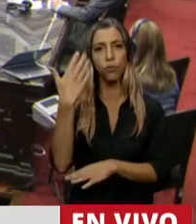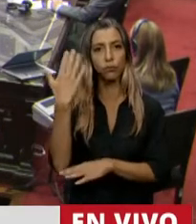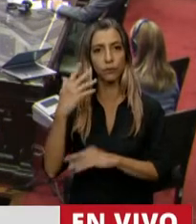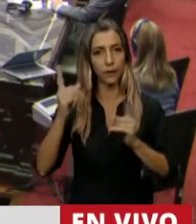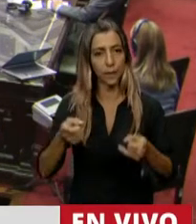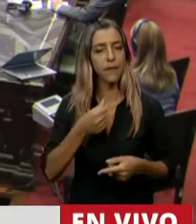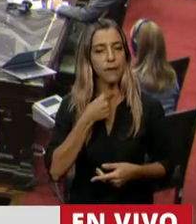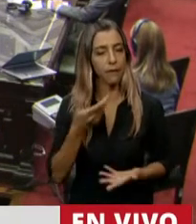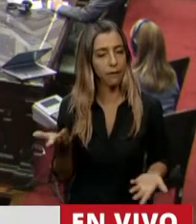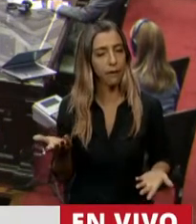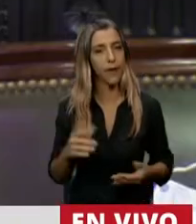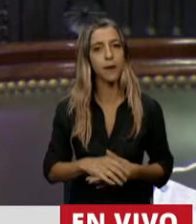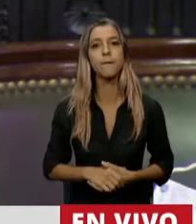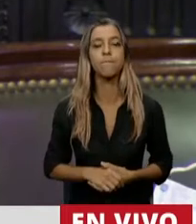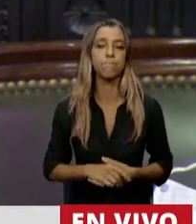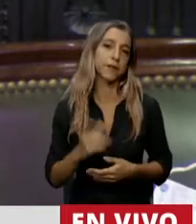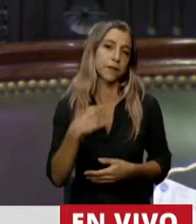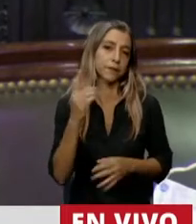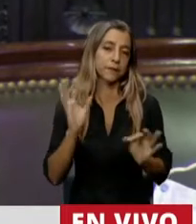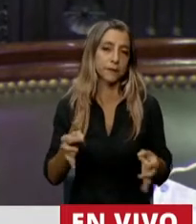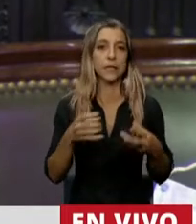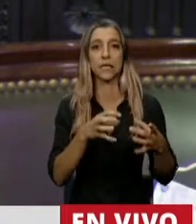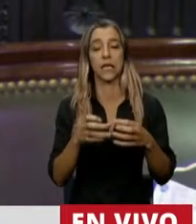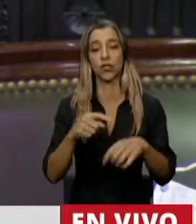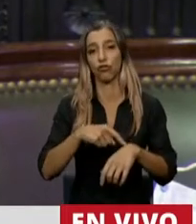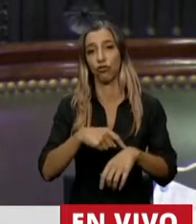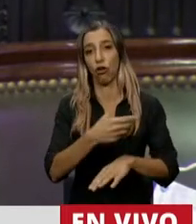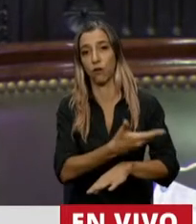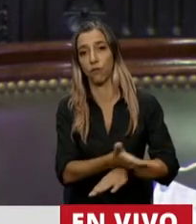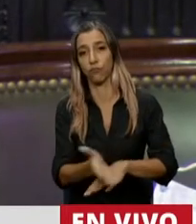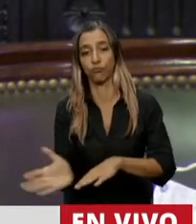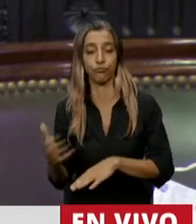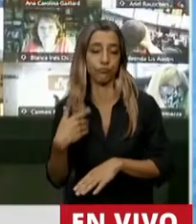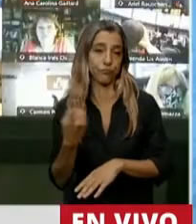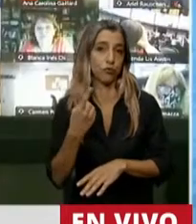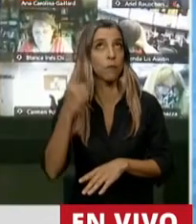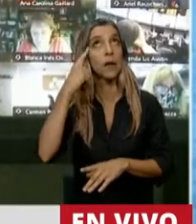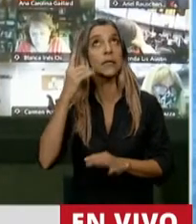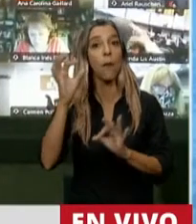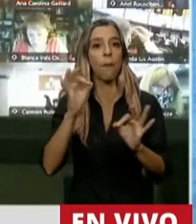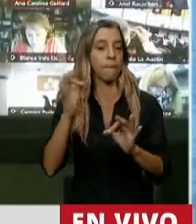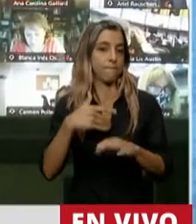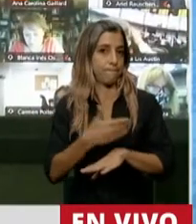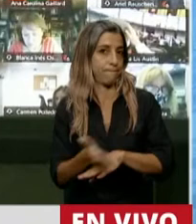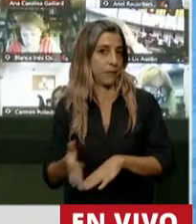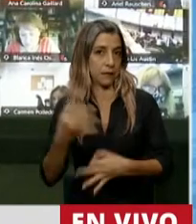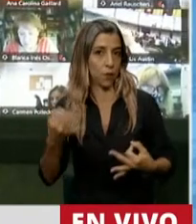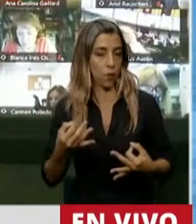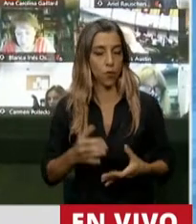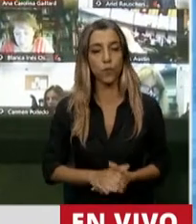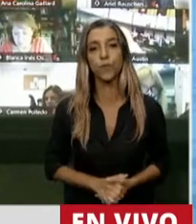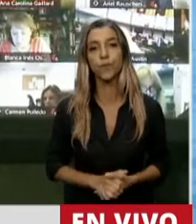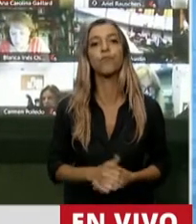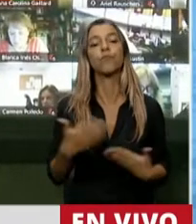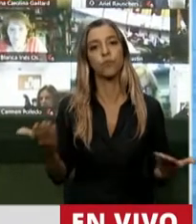una sesión que evidentemente se va a extender más de lo que teníamos previsto. Por eso voy a ser